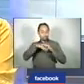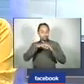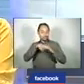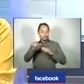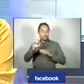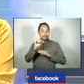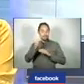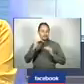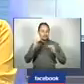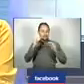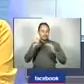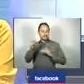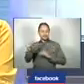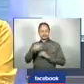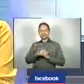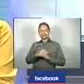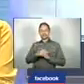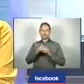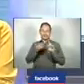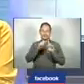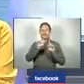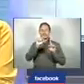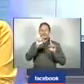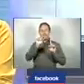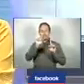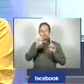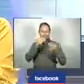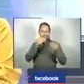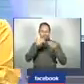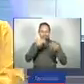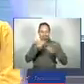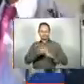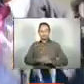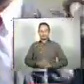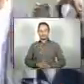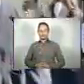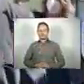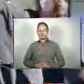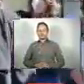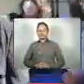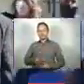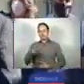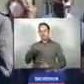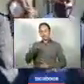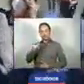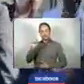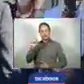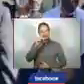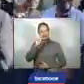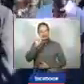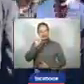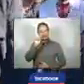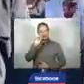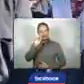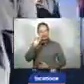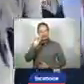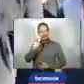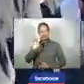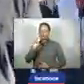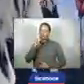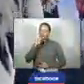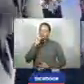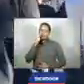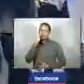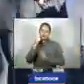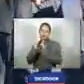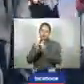división. El periodista Aldair Tadeo nos amplía. Ella es Katherine Hernández. Acompañada de sus